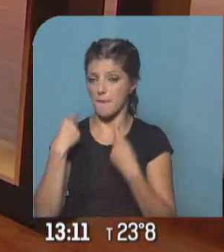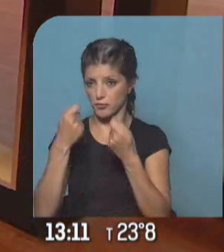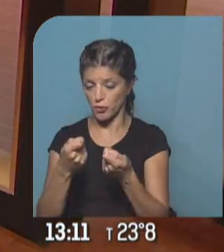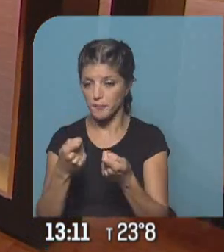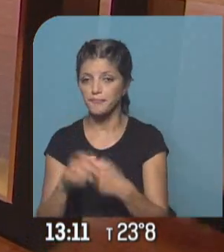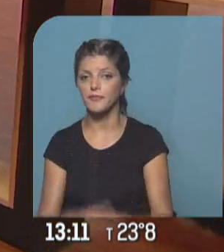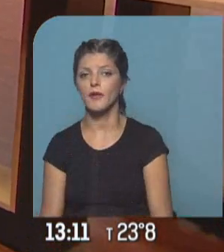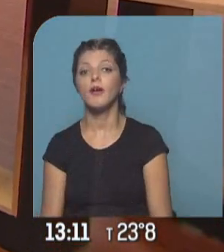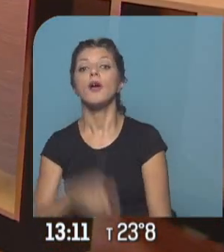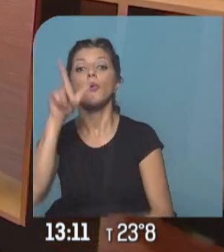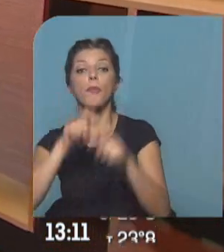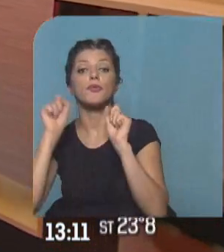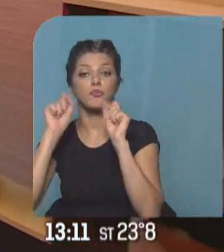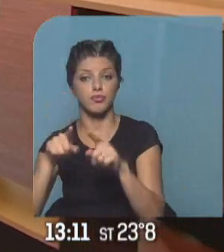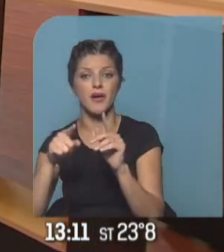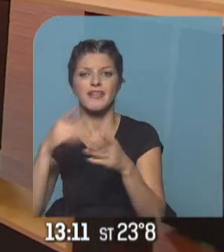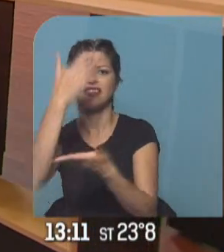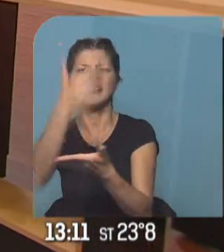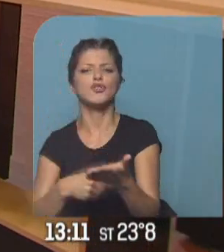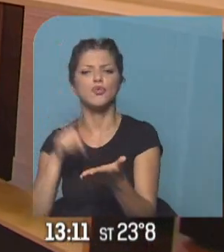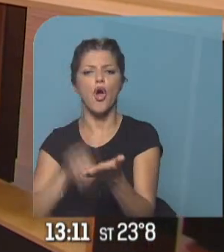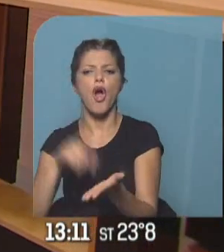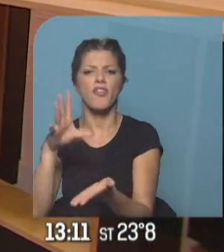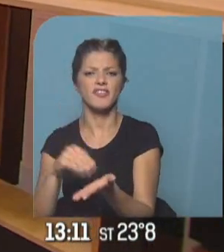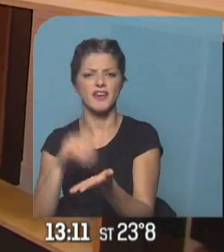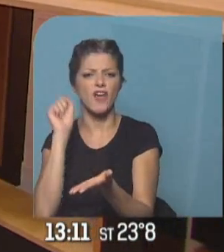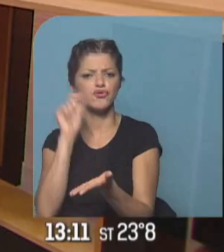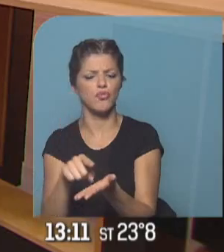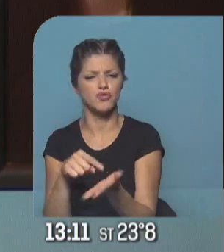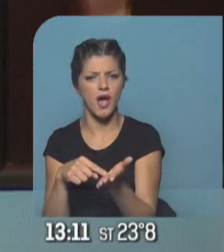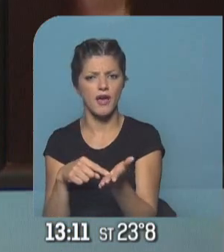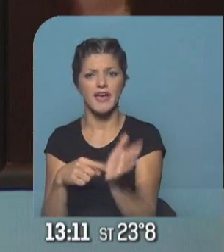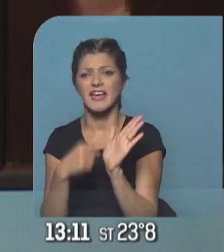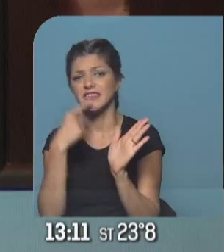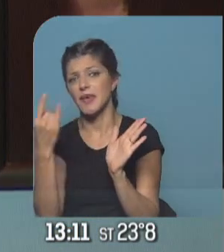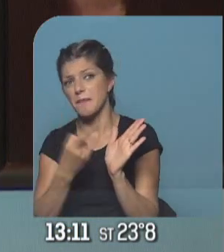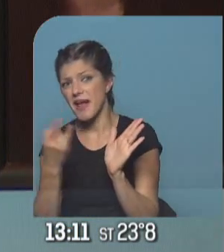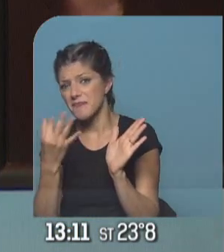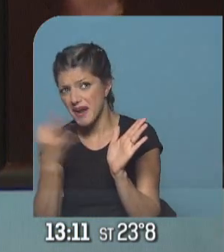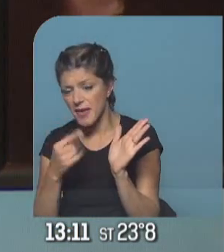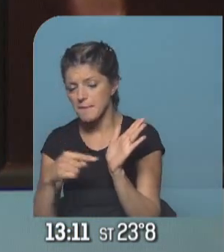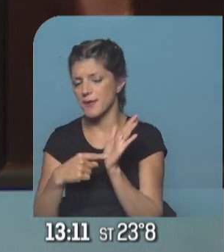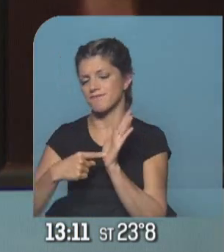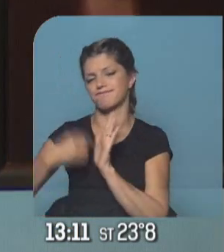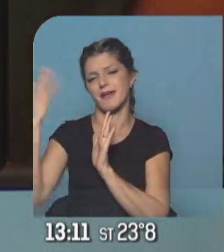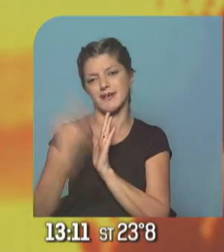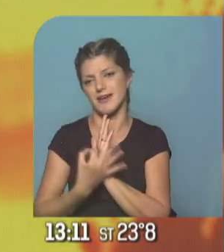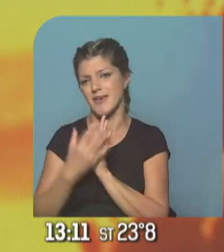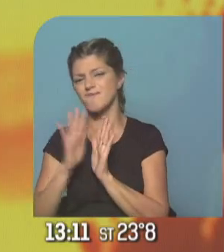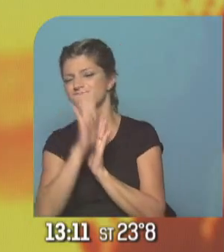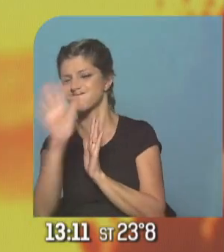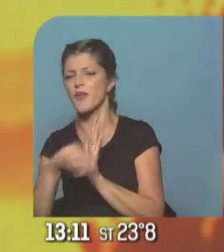grandes terratenientes con títulos de propiedad que supuestamente son verdaderos, pero que en realidad tienen nulidades de origen.